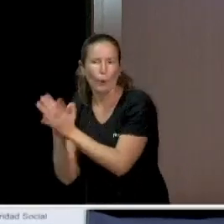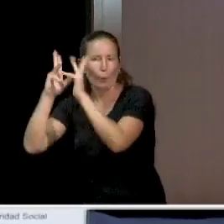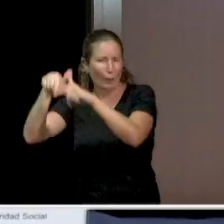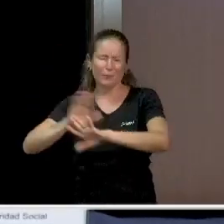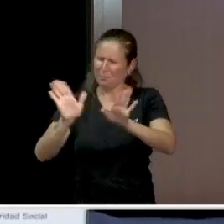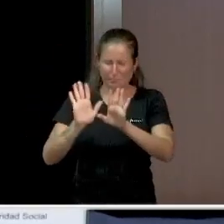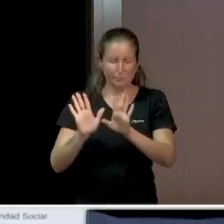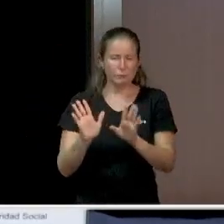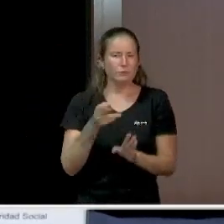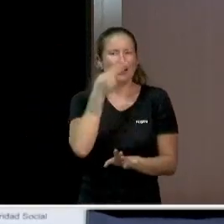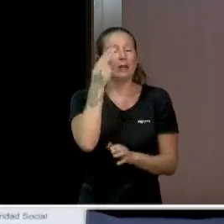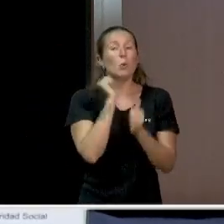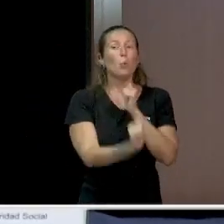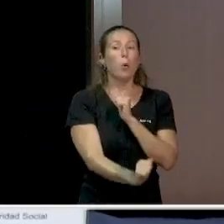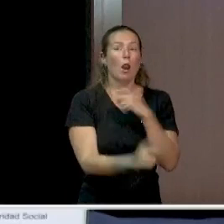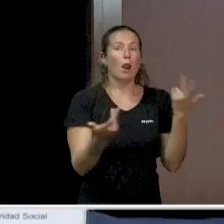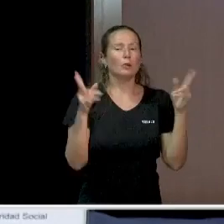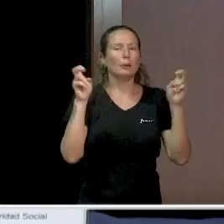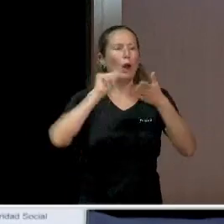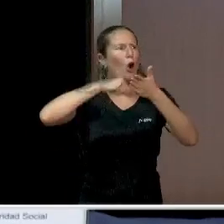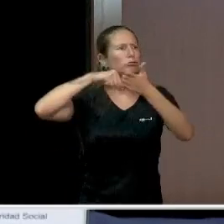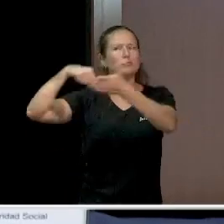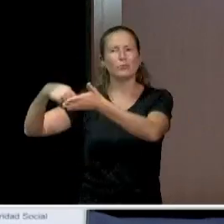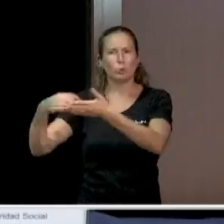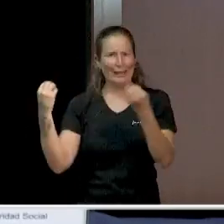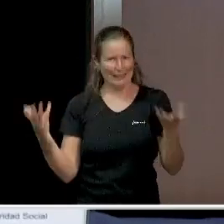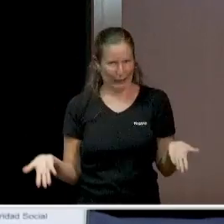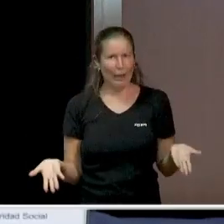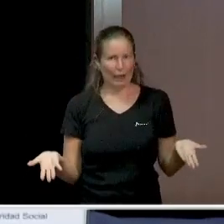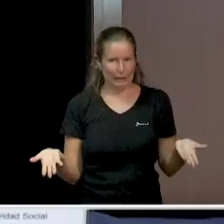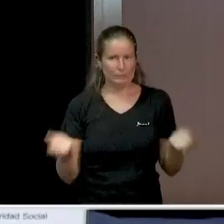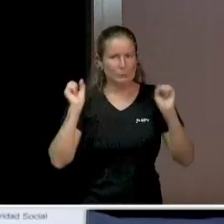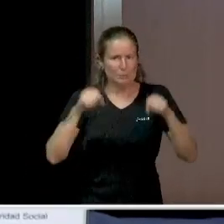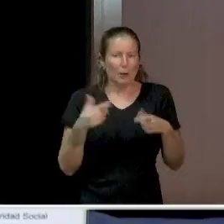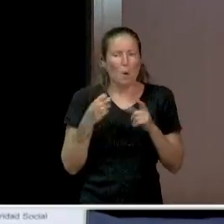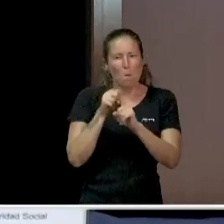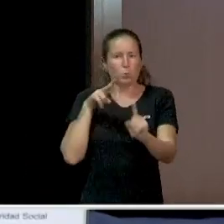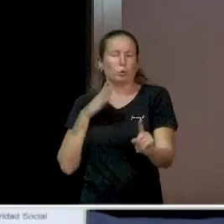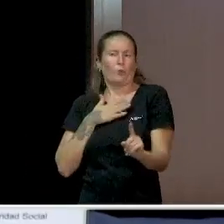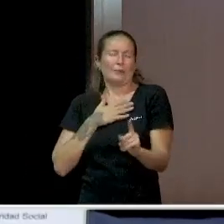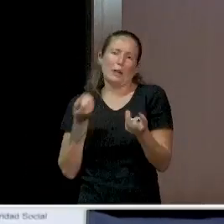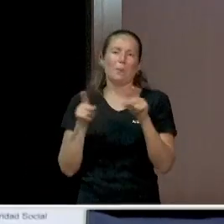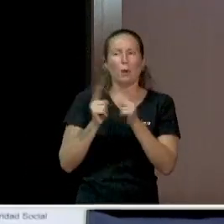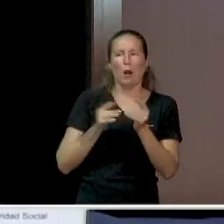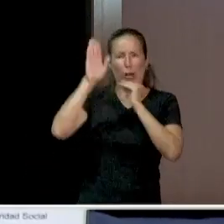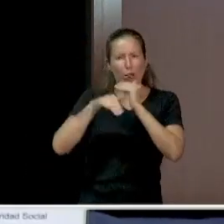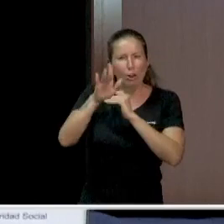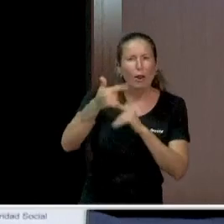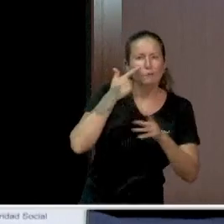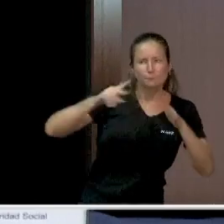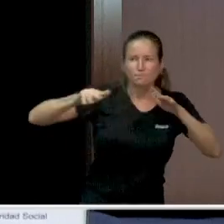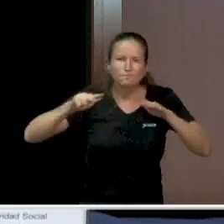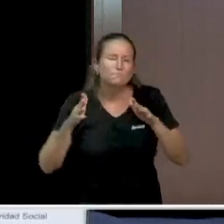me interesa hablar de qué ha pasado con la contratación, apreciar el fenómeno desde una perspectiva dinámica. En